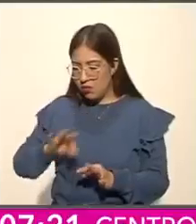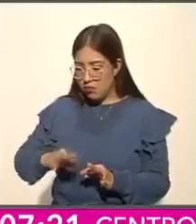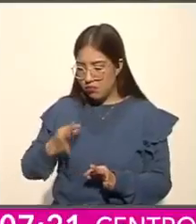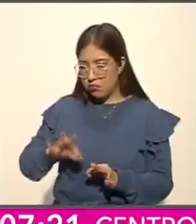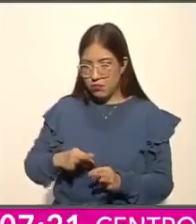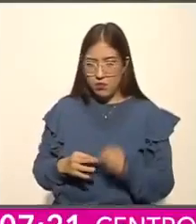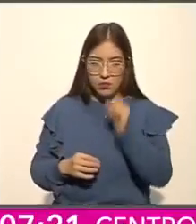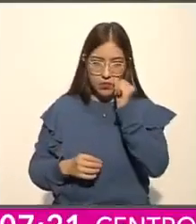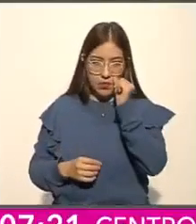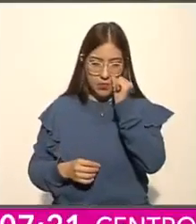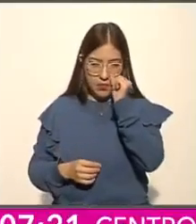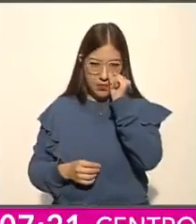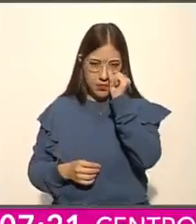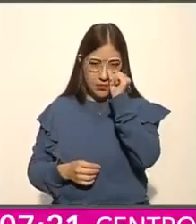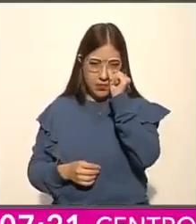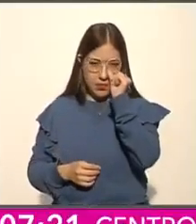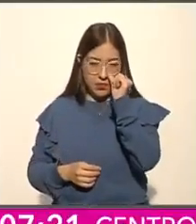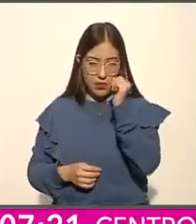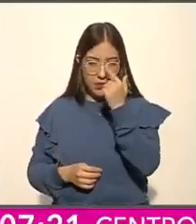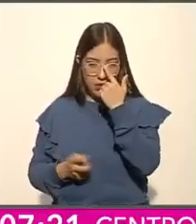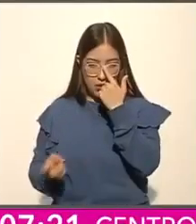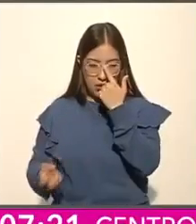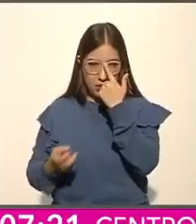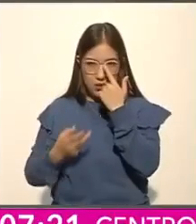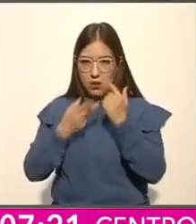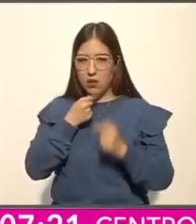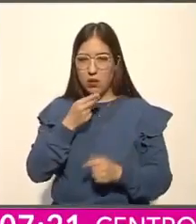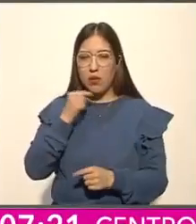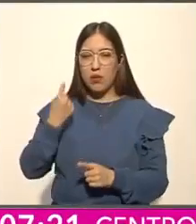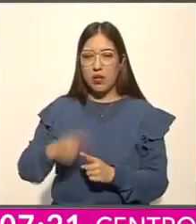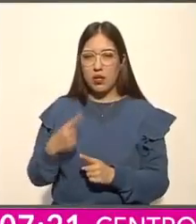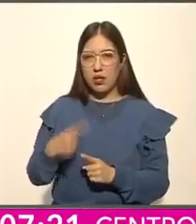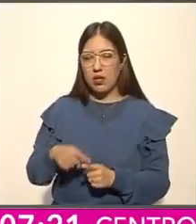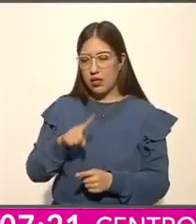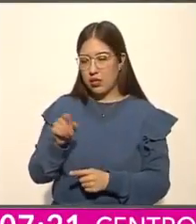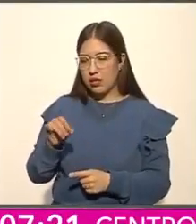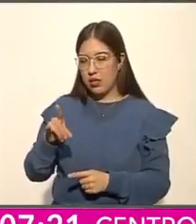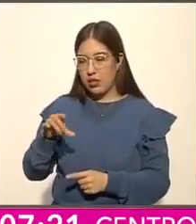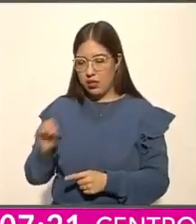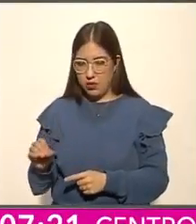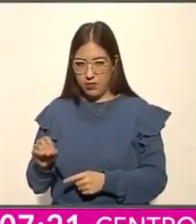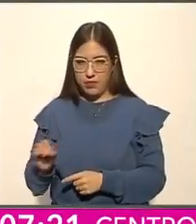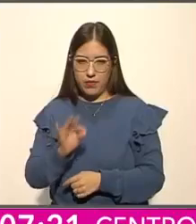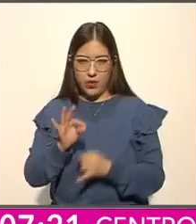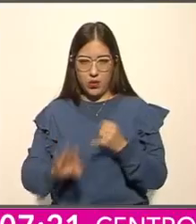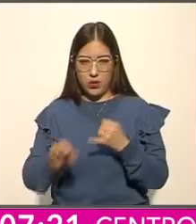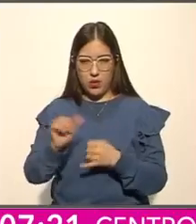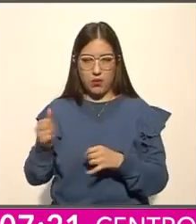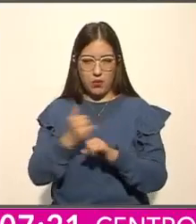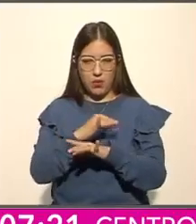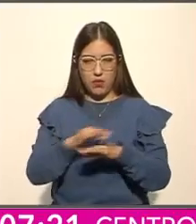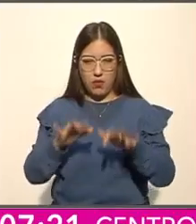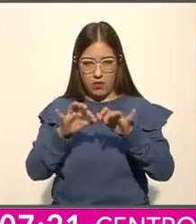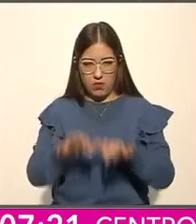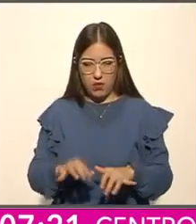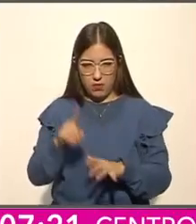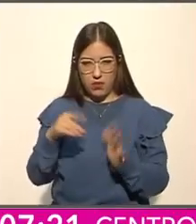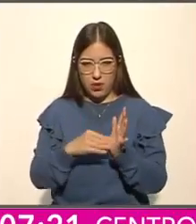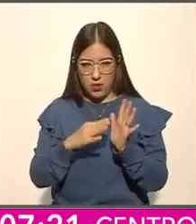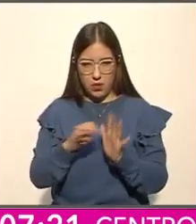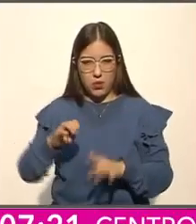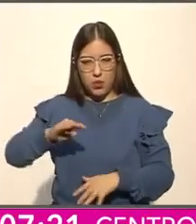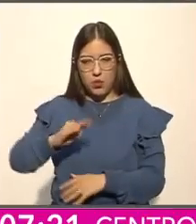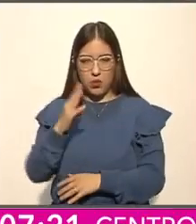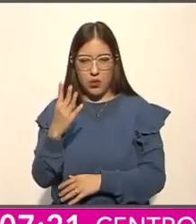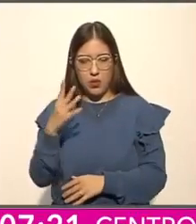toga. Ese sastre es Ernesto Zedillo. En su último informe, en 1994, como presidente de